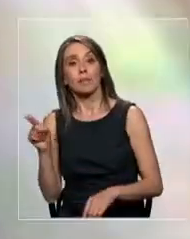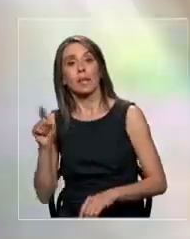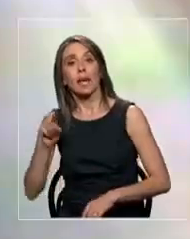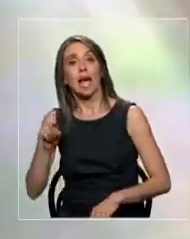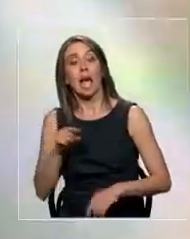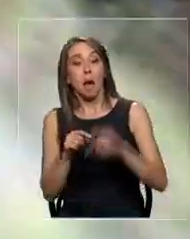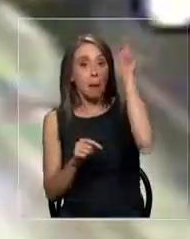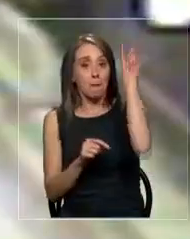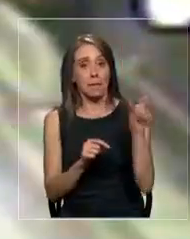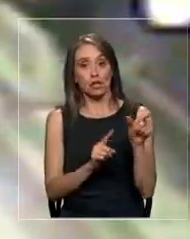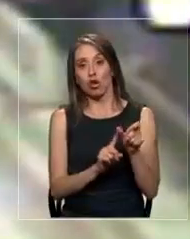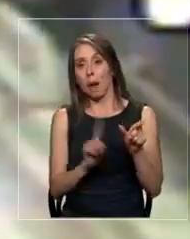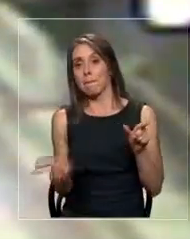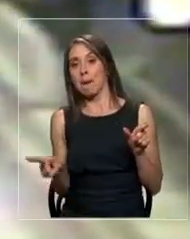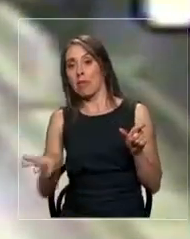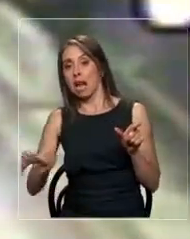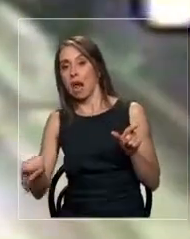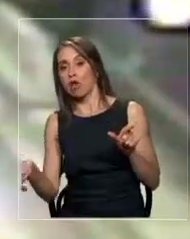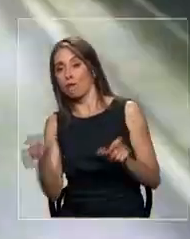automóvil.